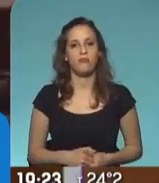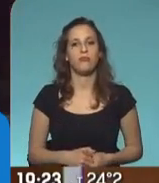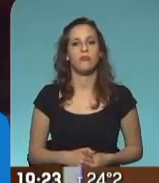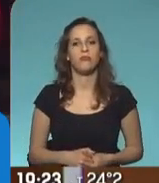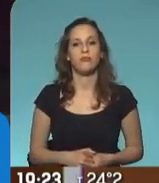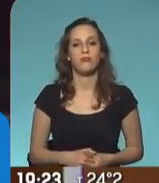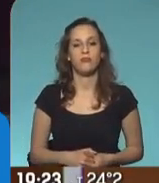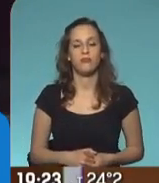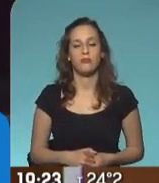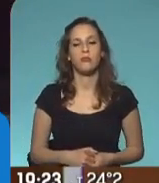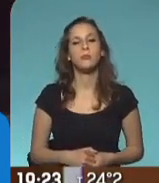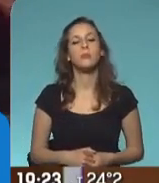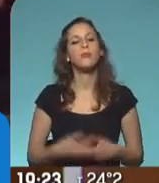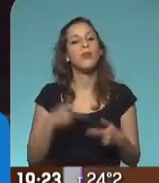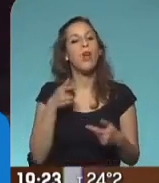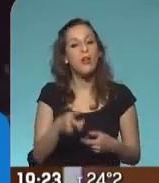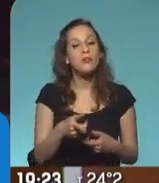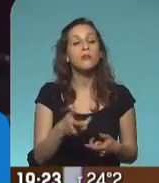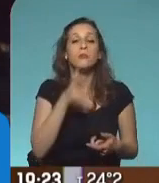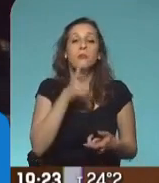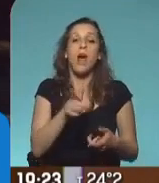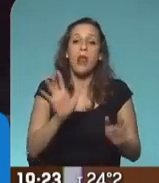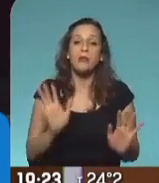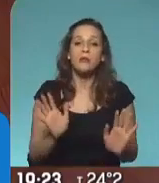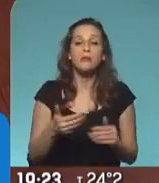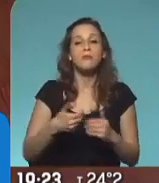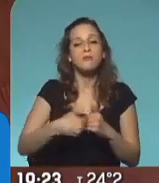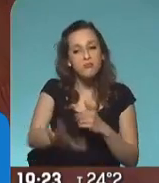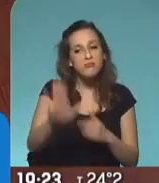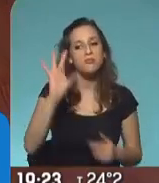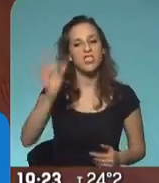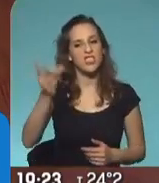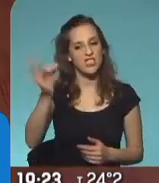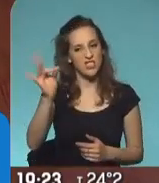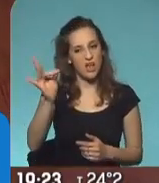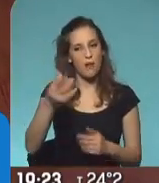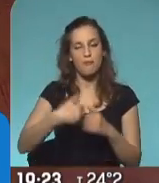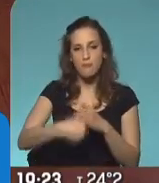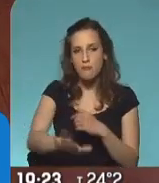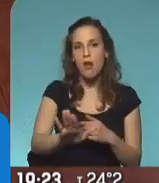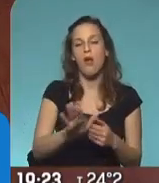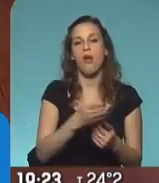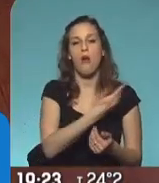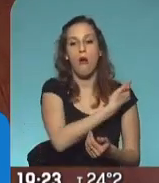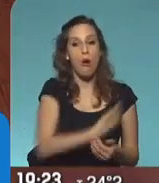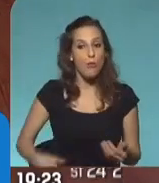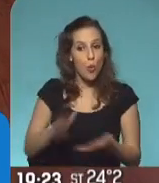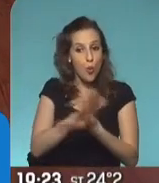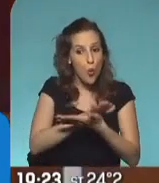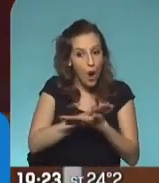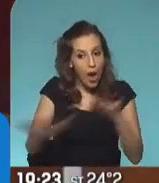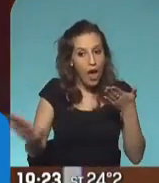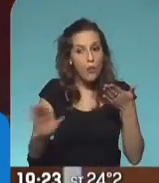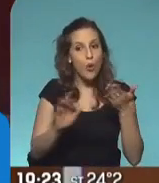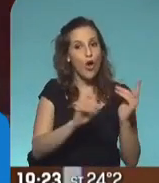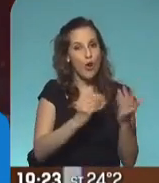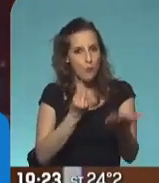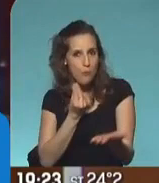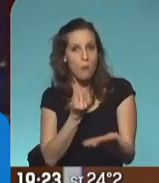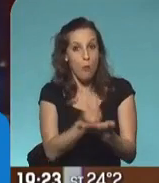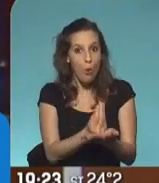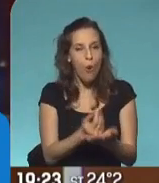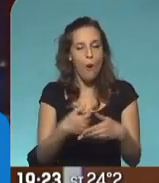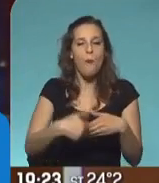Parlamento. Todo indica que a mediados de diciembre ese nuevo gobierno tendrá los votos suficientes